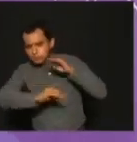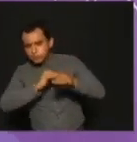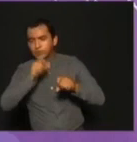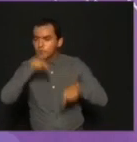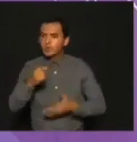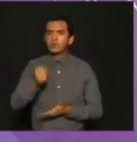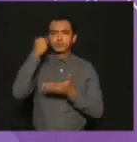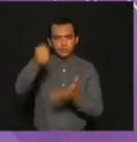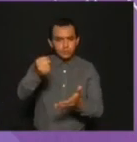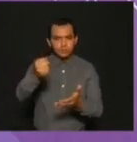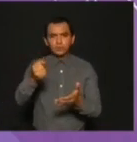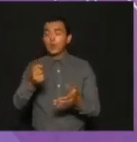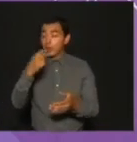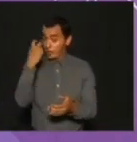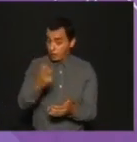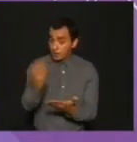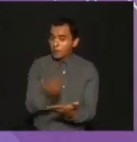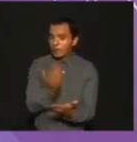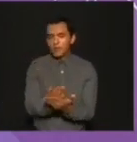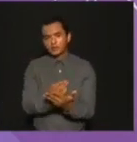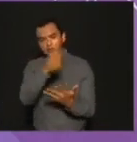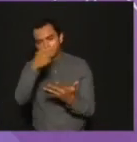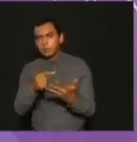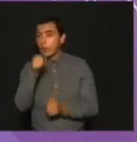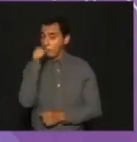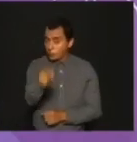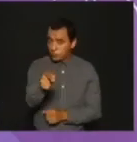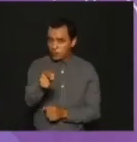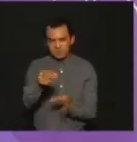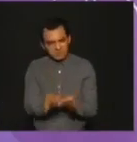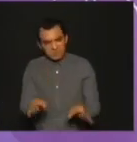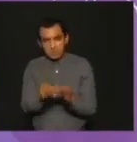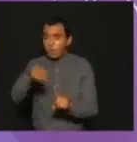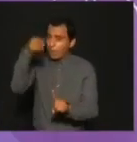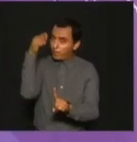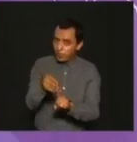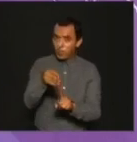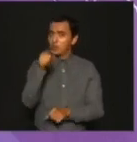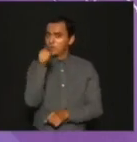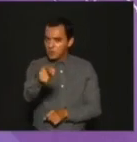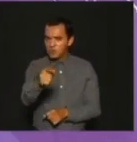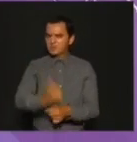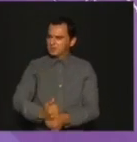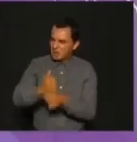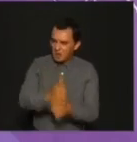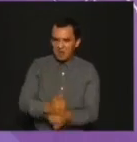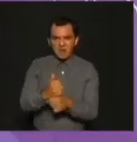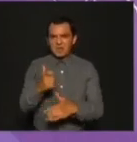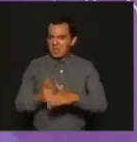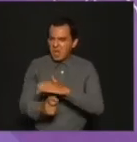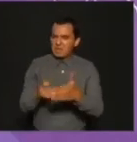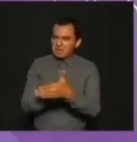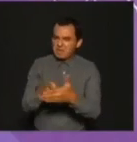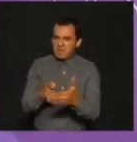financiar. Nuestra propuesta tiene como eje a ti te tiene como eje, a ti que sufres de extorsión, a